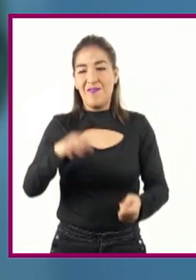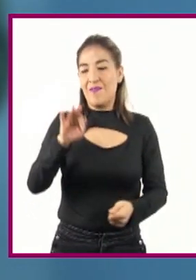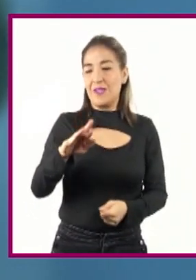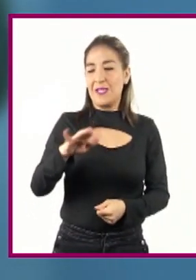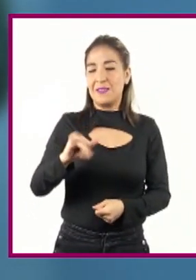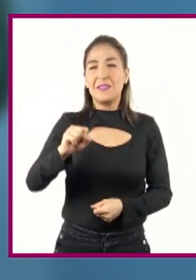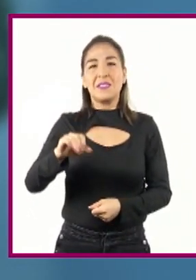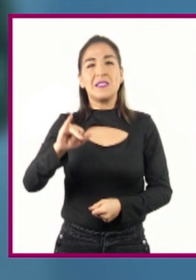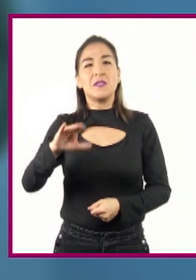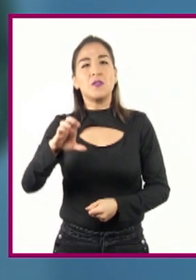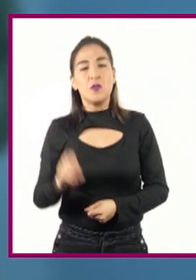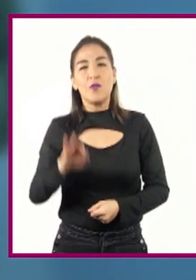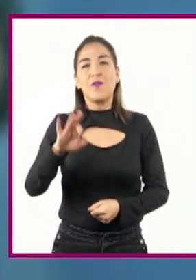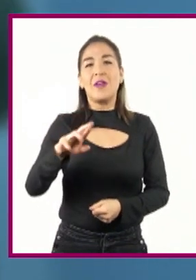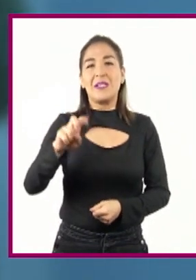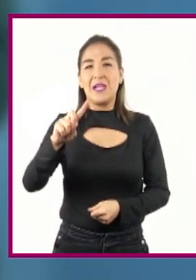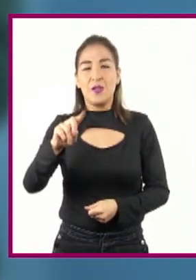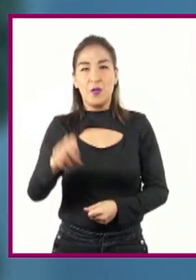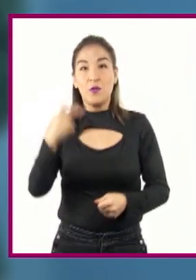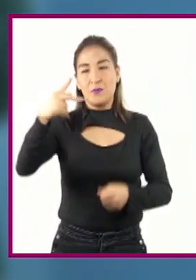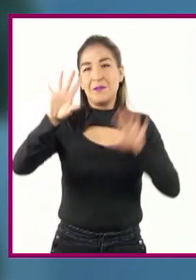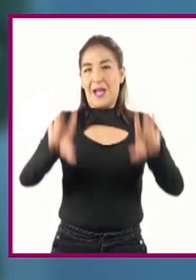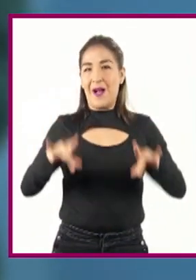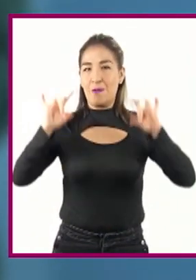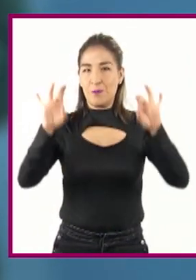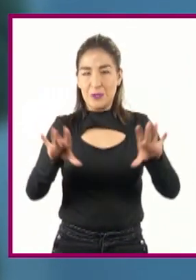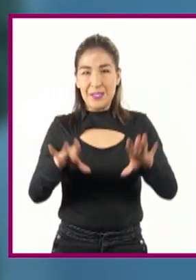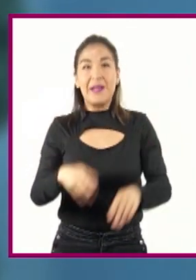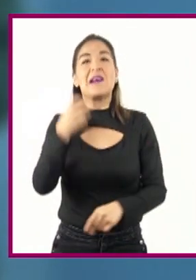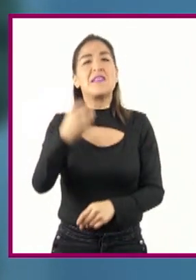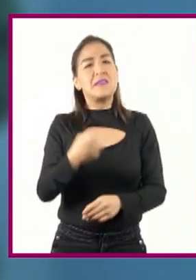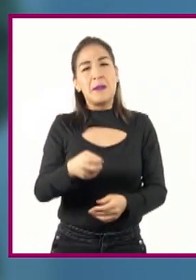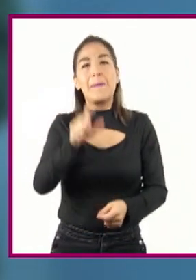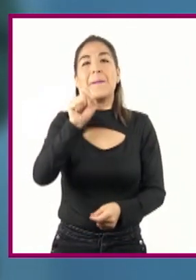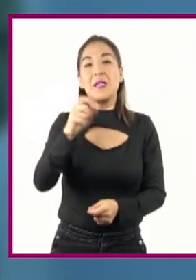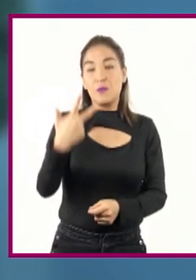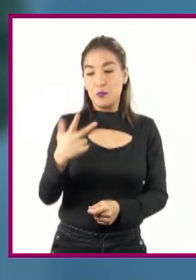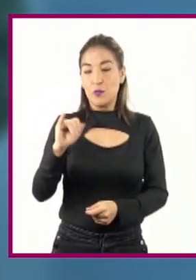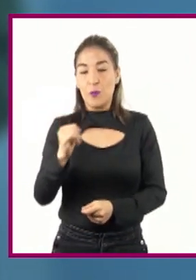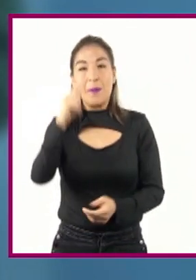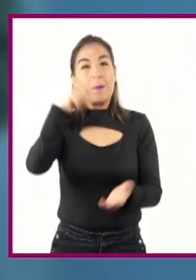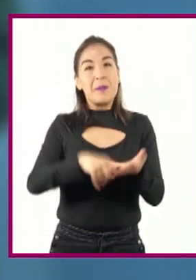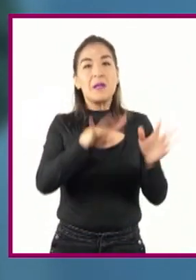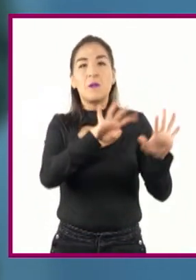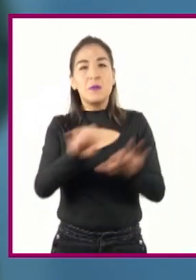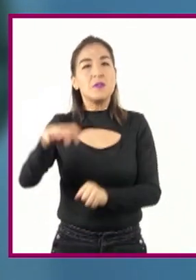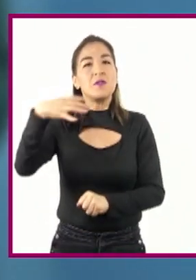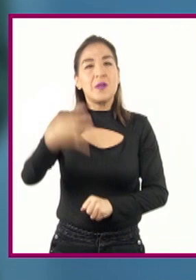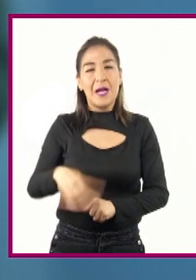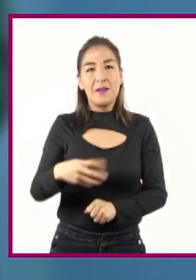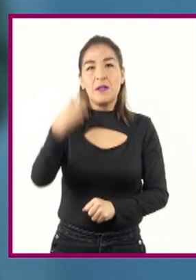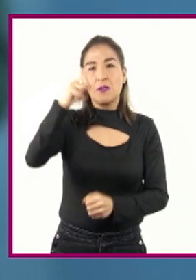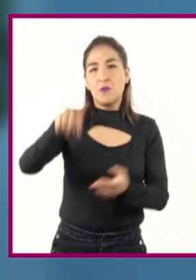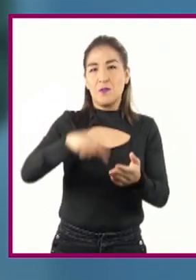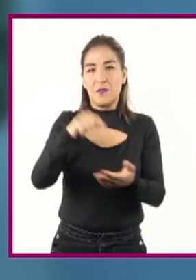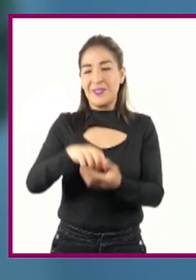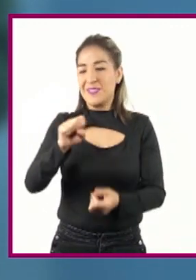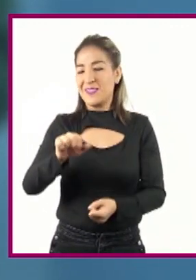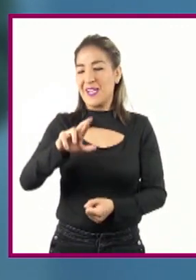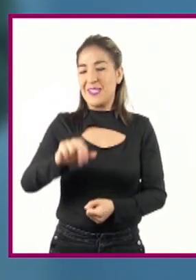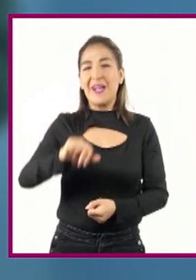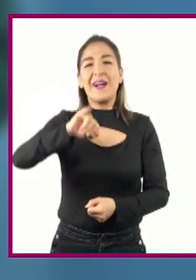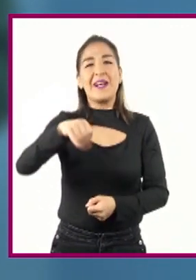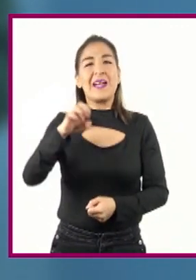Fernando de Austria, ocurrido el 28 de junio de 1914 en Sarajevo